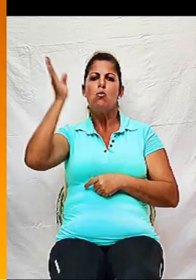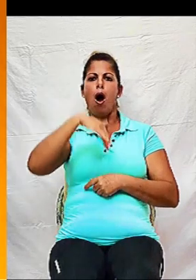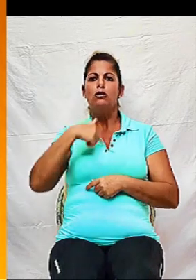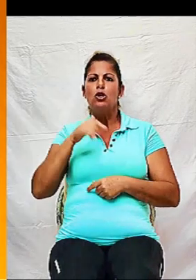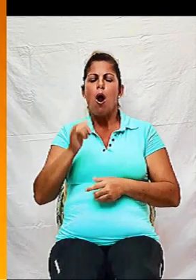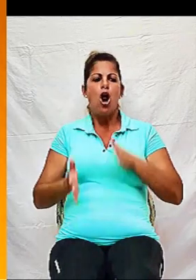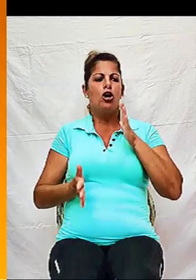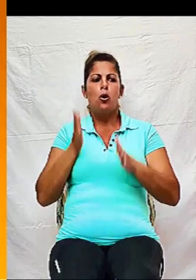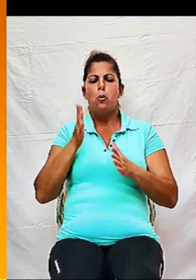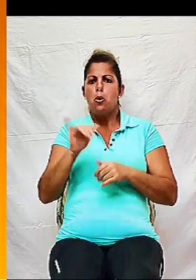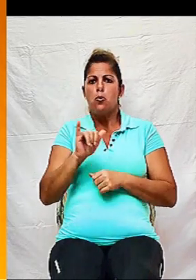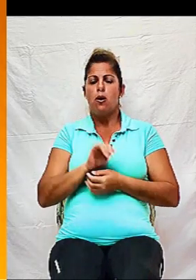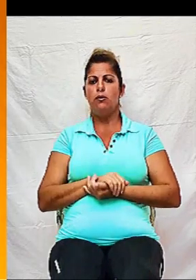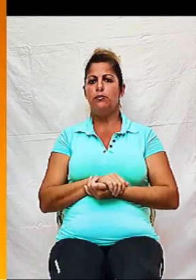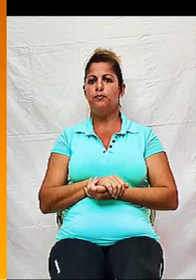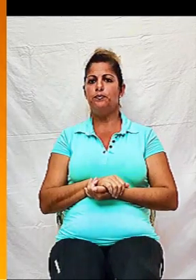automático, como un robot.